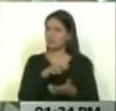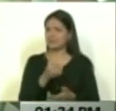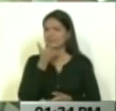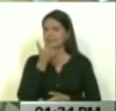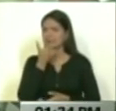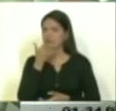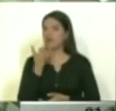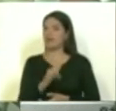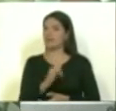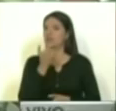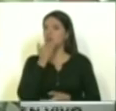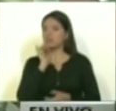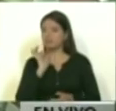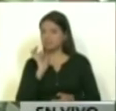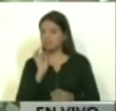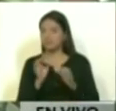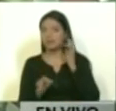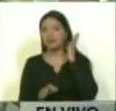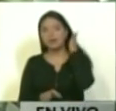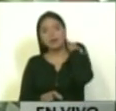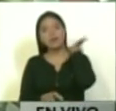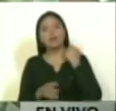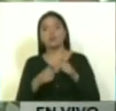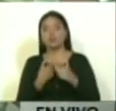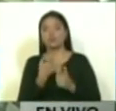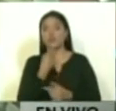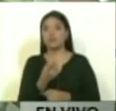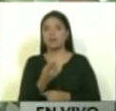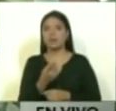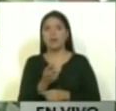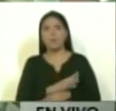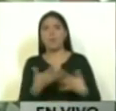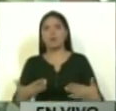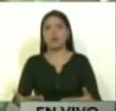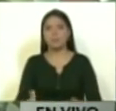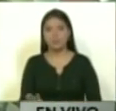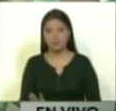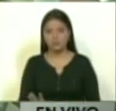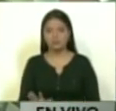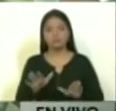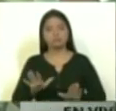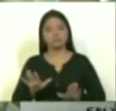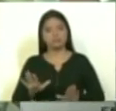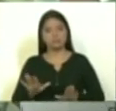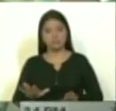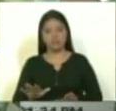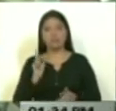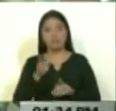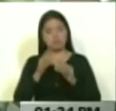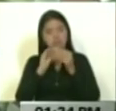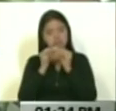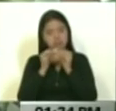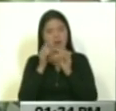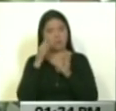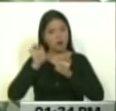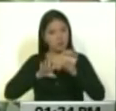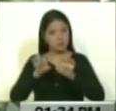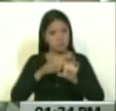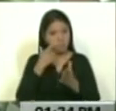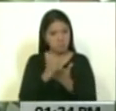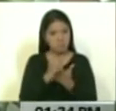cometieron. Entonces yo dije, bueno, vamos muy rápido. Vamos a reformular, vamos a revisar.